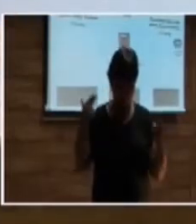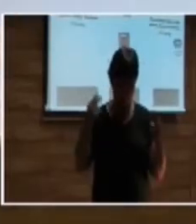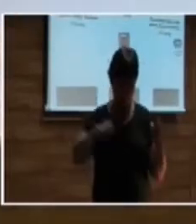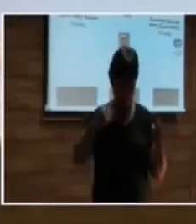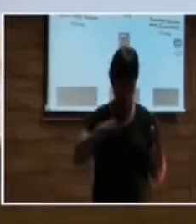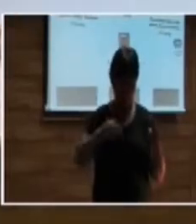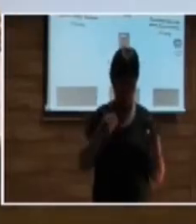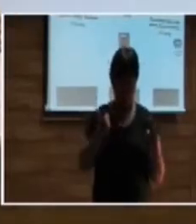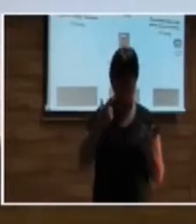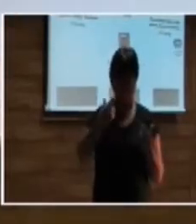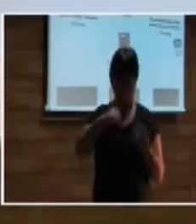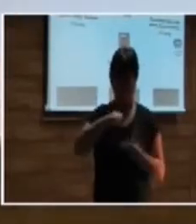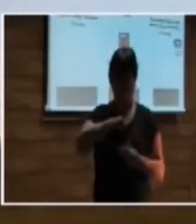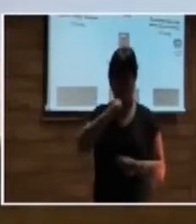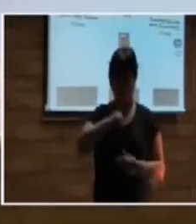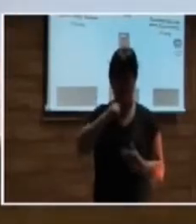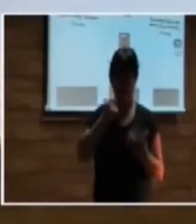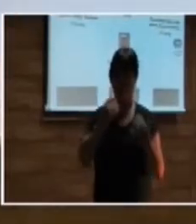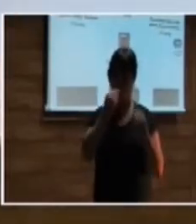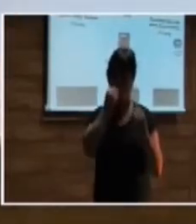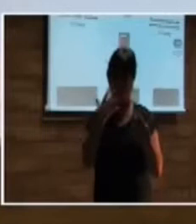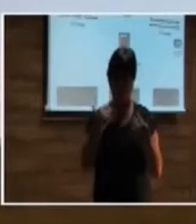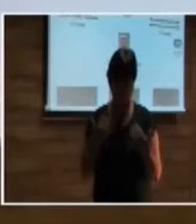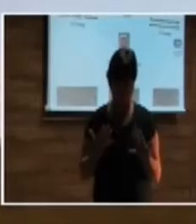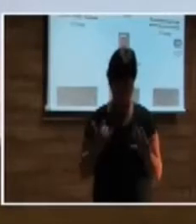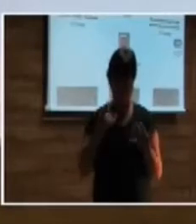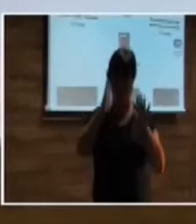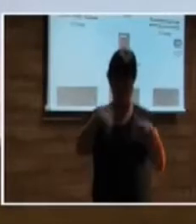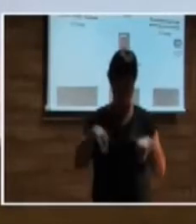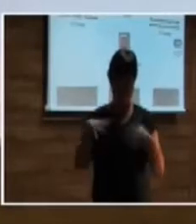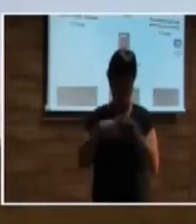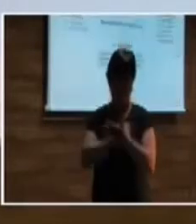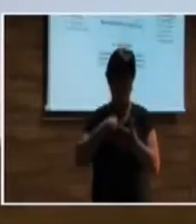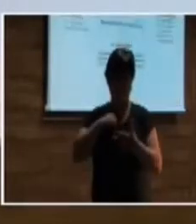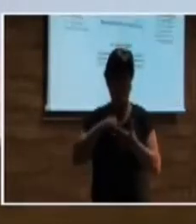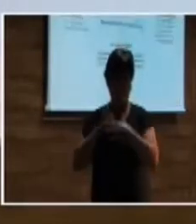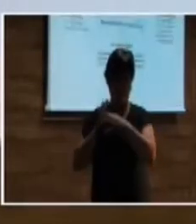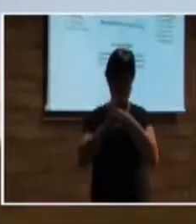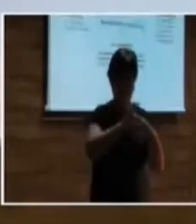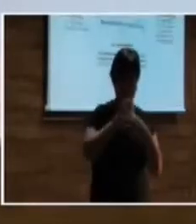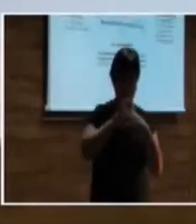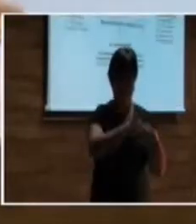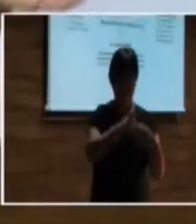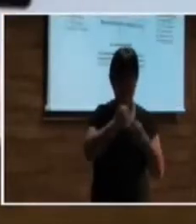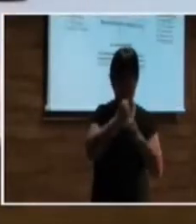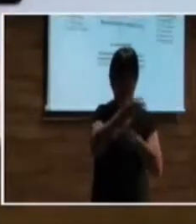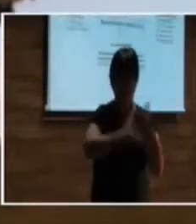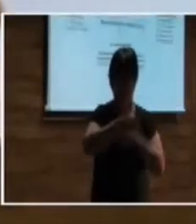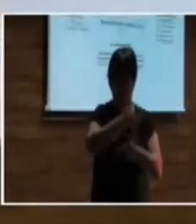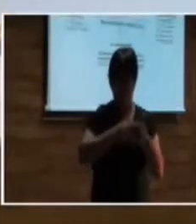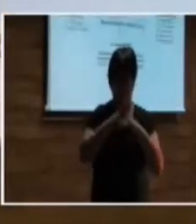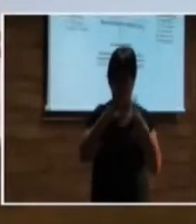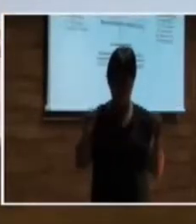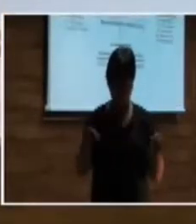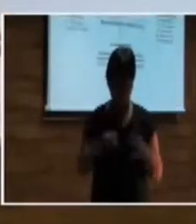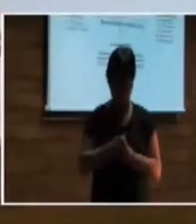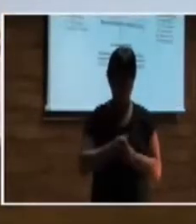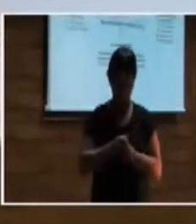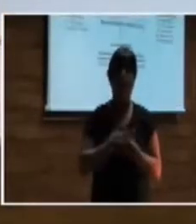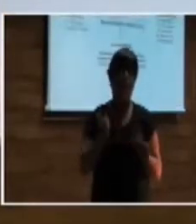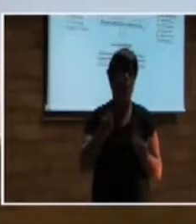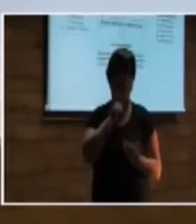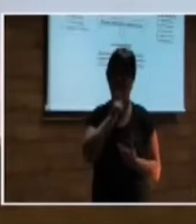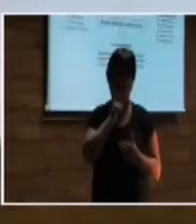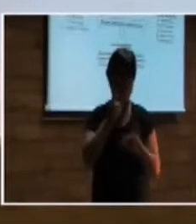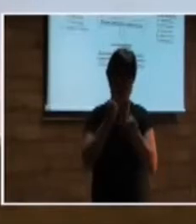provincia de Buenos Aires, que además estos hospitales son filiales de la universidad. Bueno, este es el trabajo que es muy complejo contarles, pero